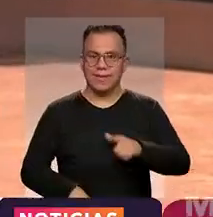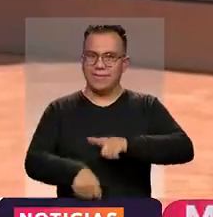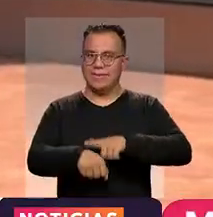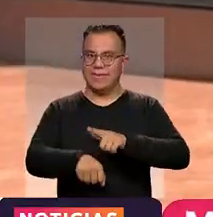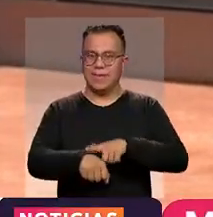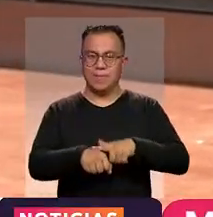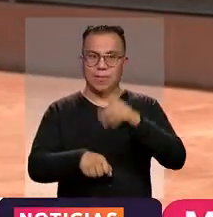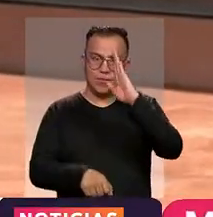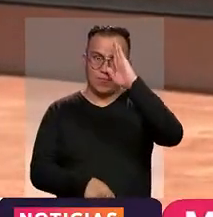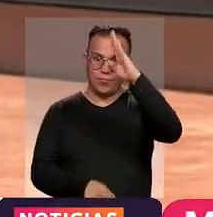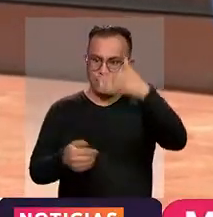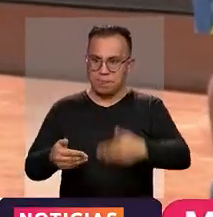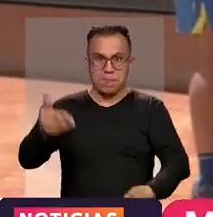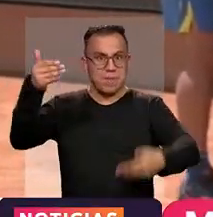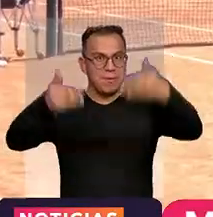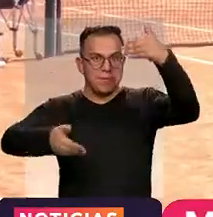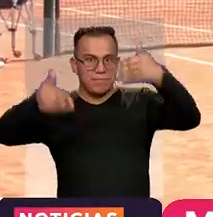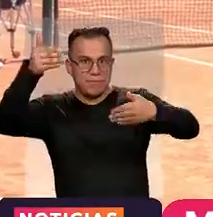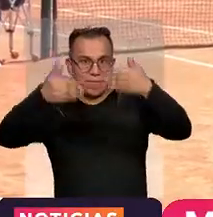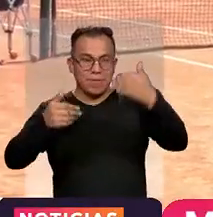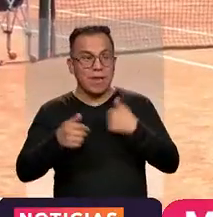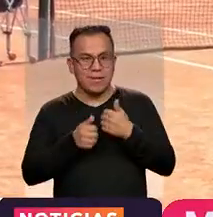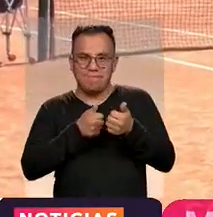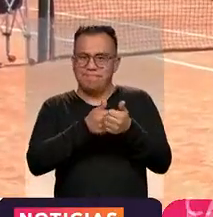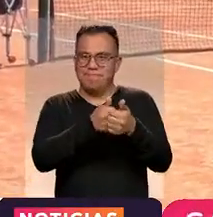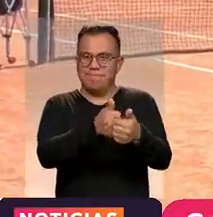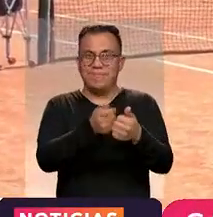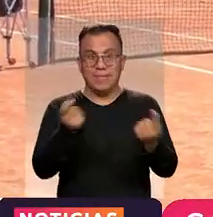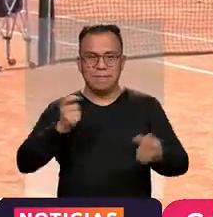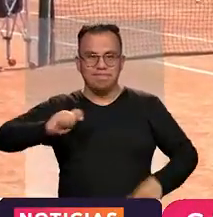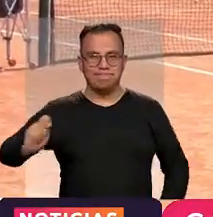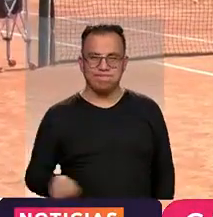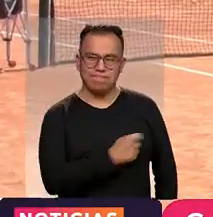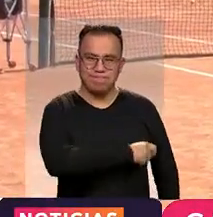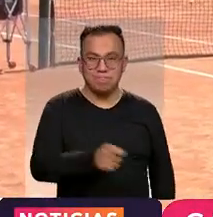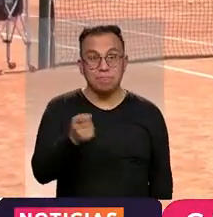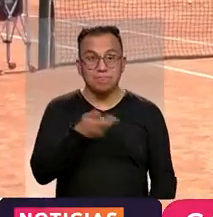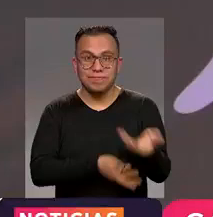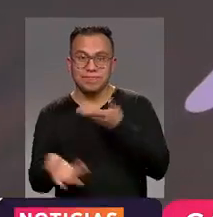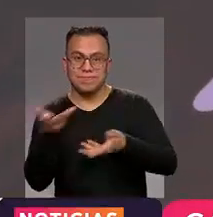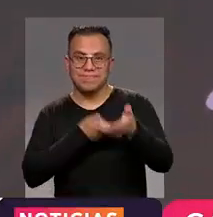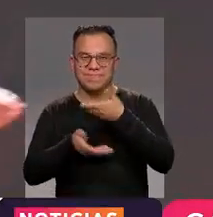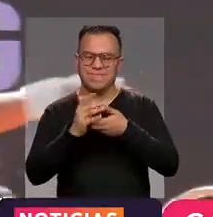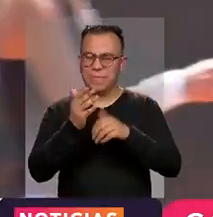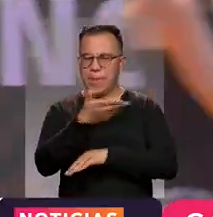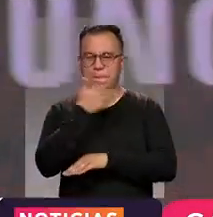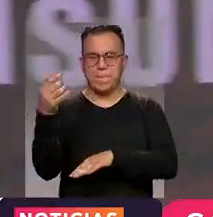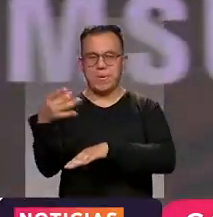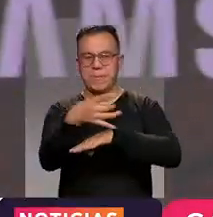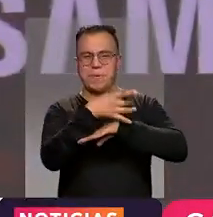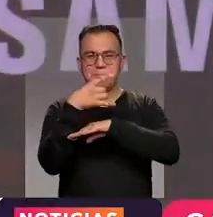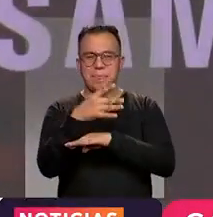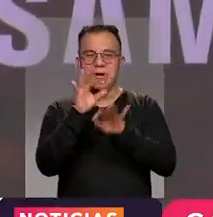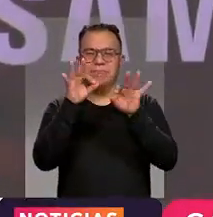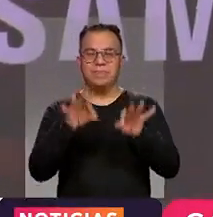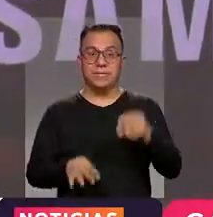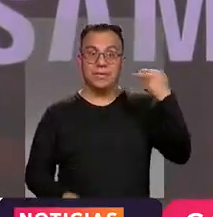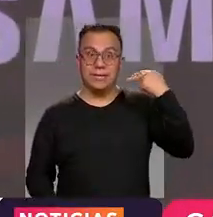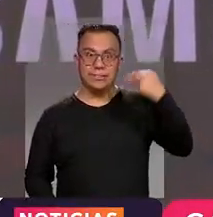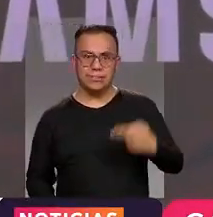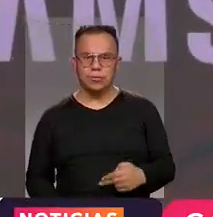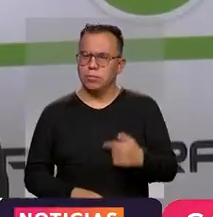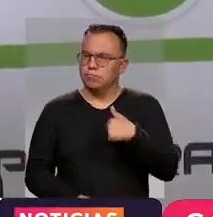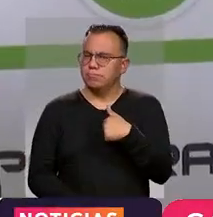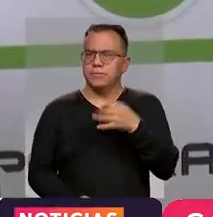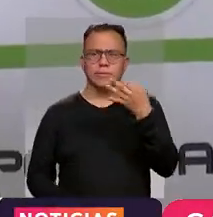que las futuras promesas del tenis y los seguidores del deporte de las raquetas compartieran junto a los mejores tenistas colombianos de la historia. Para nosotros